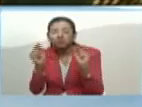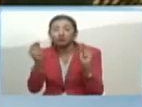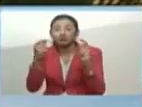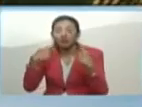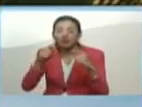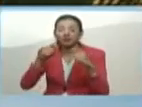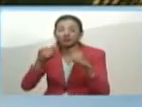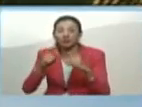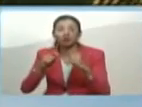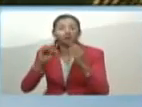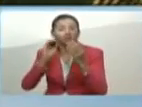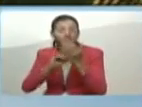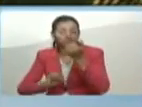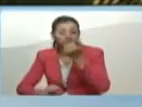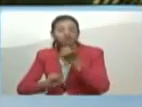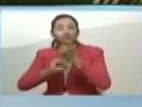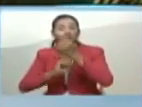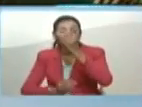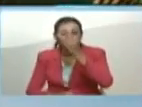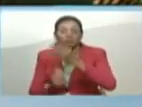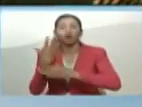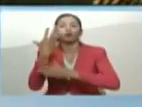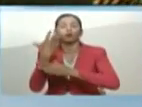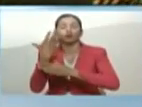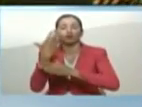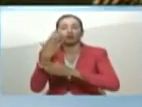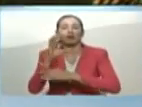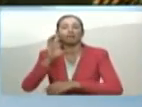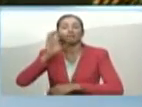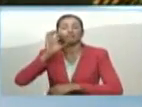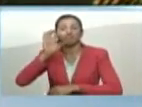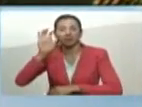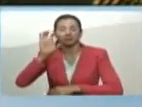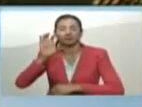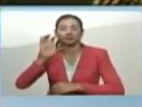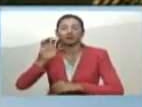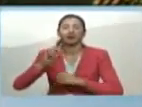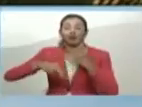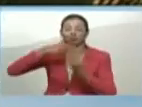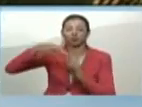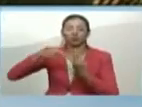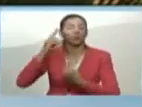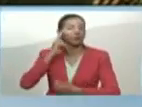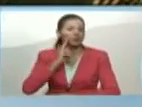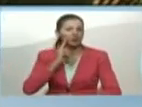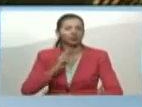el plan de renacimiento de la revolución bolivariana.